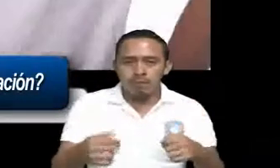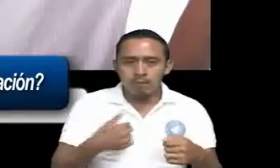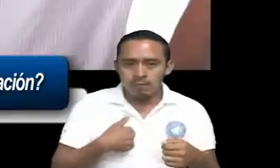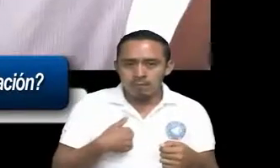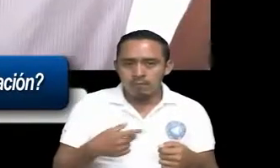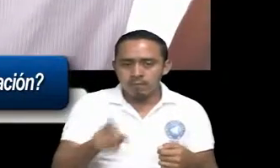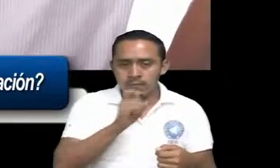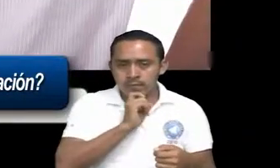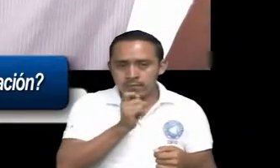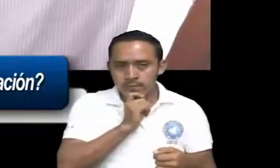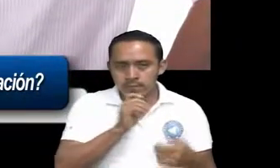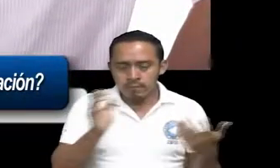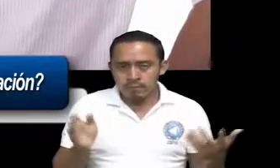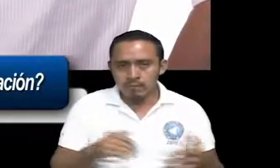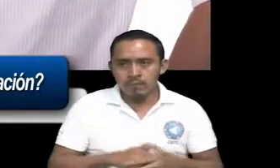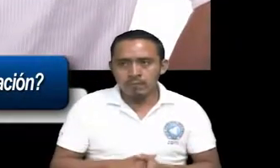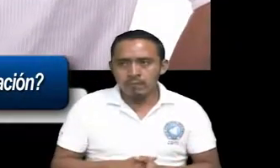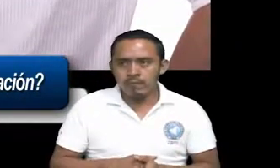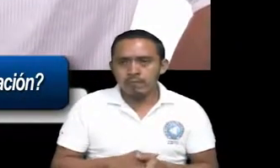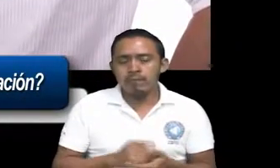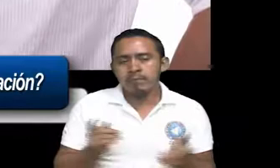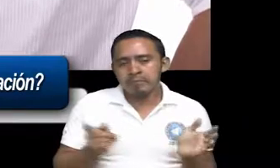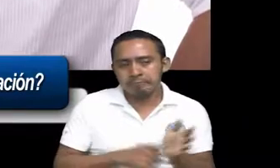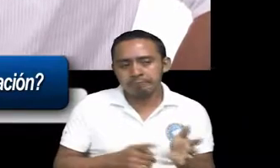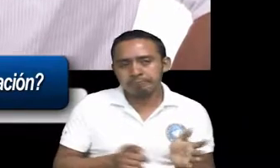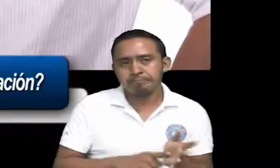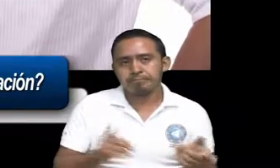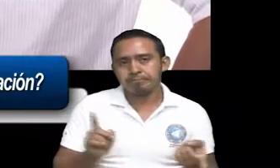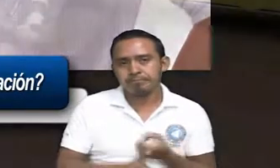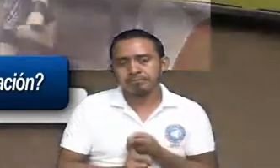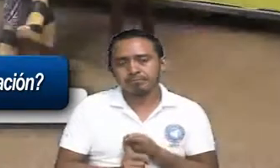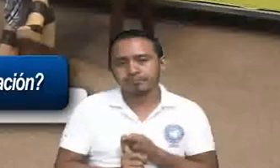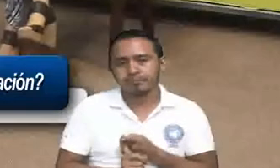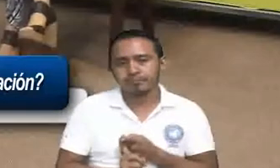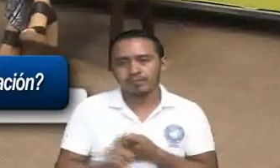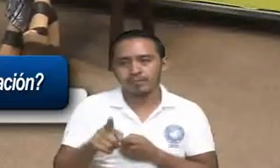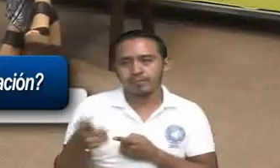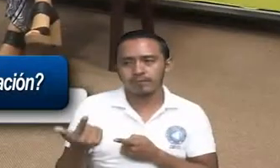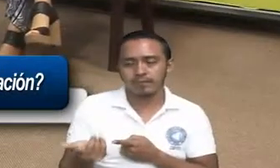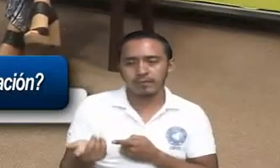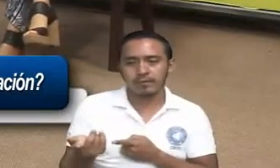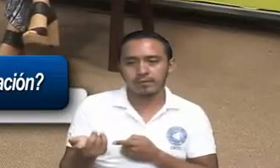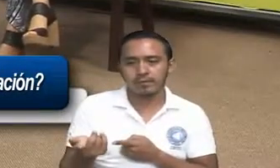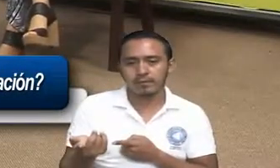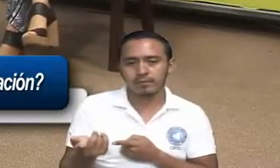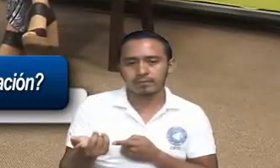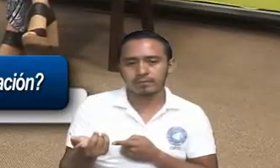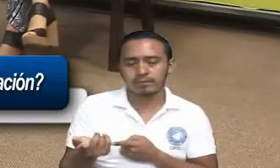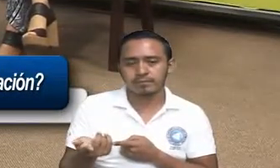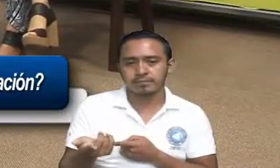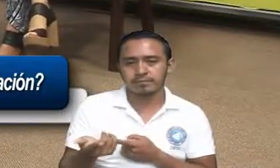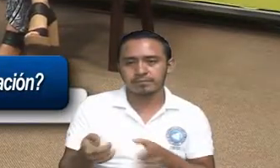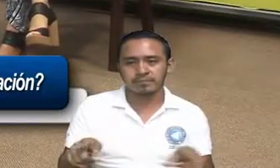sea celoso o celosa. ¿Cómo cuál, verdad? Por ejemplo, de que mi esposo o mi pareja de